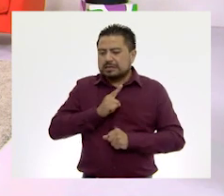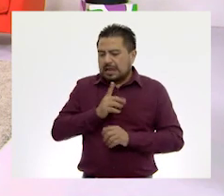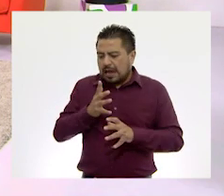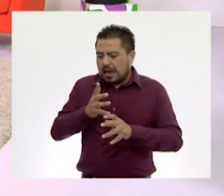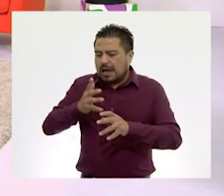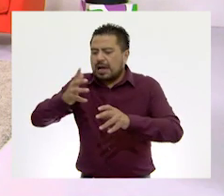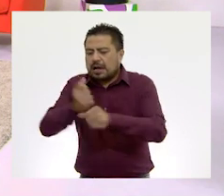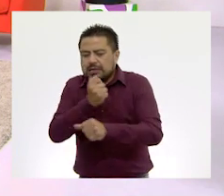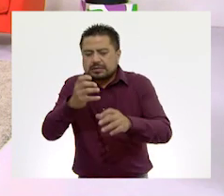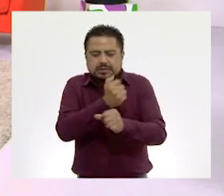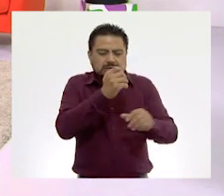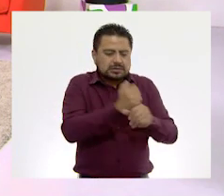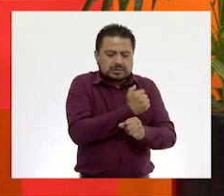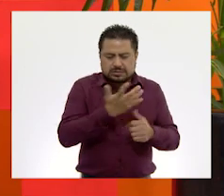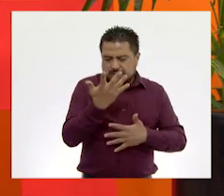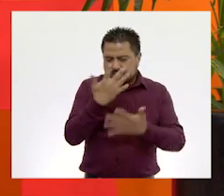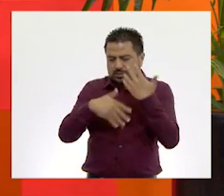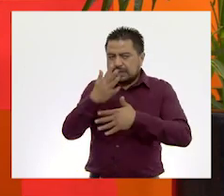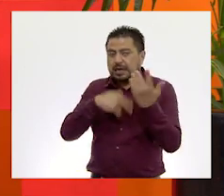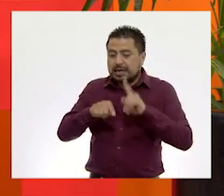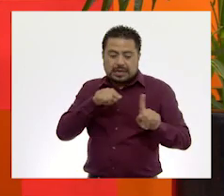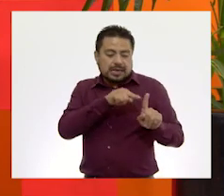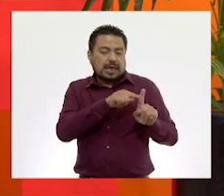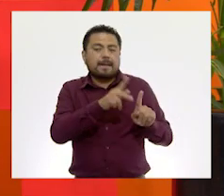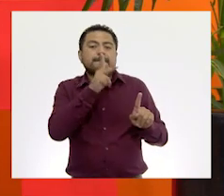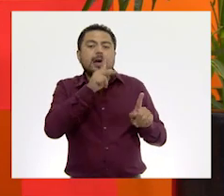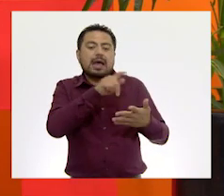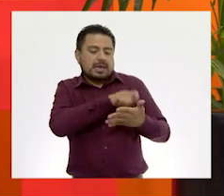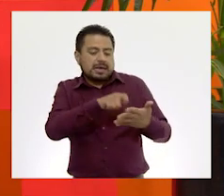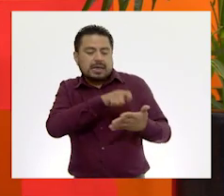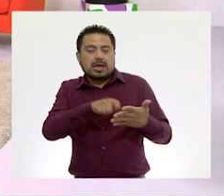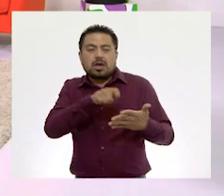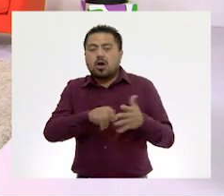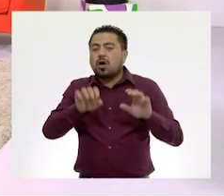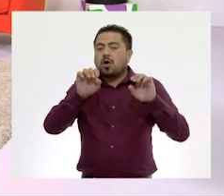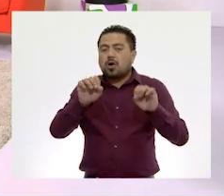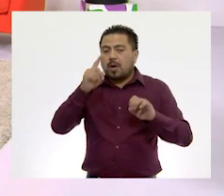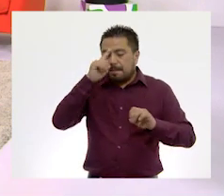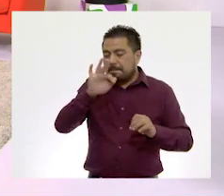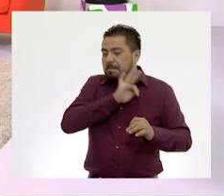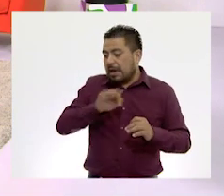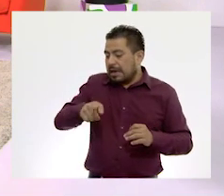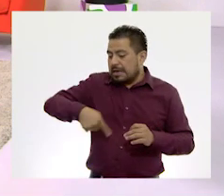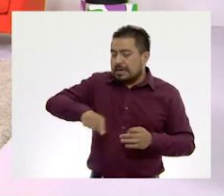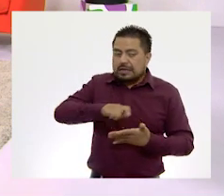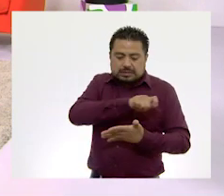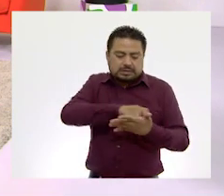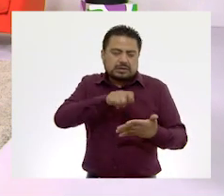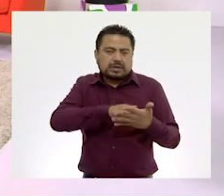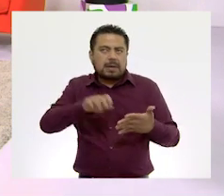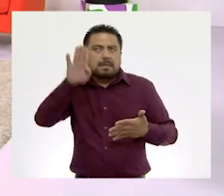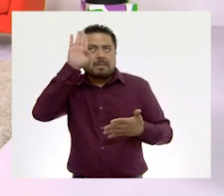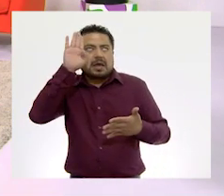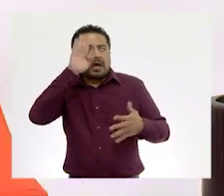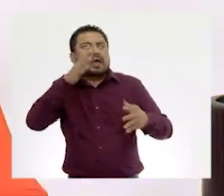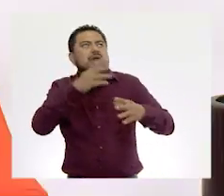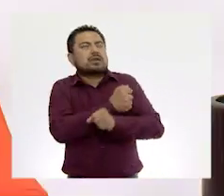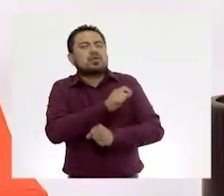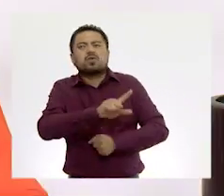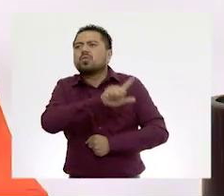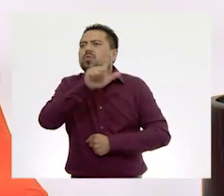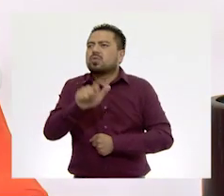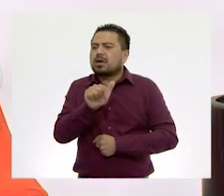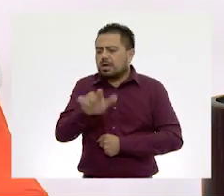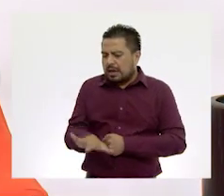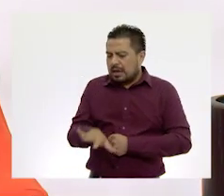que poner la lengua de señas en esas palabras que están escritas, o bien para escribir, o sea, pensar sus señas y luego el